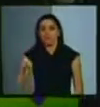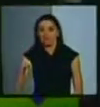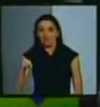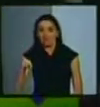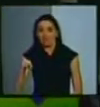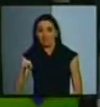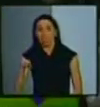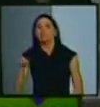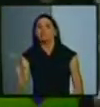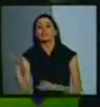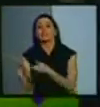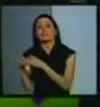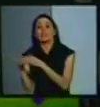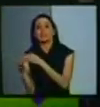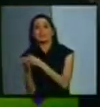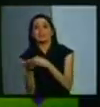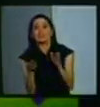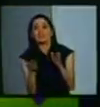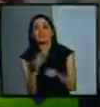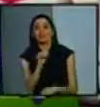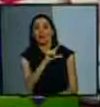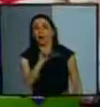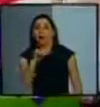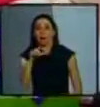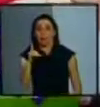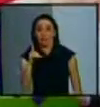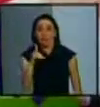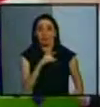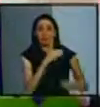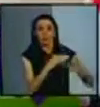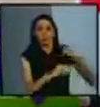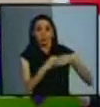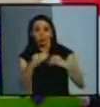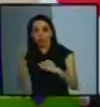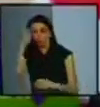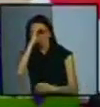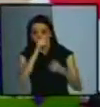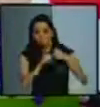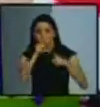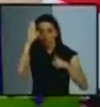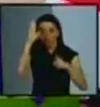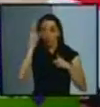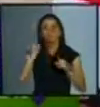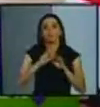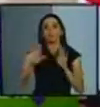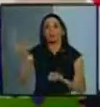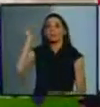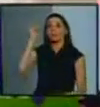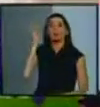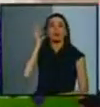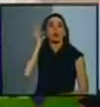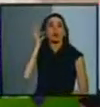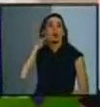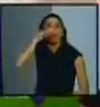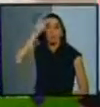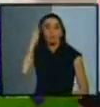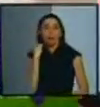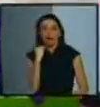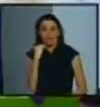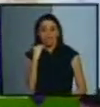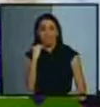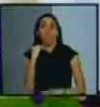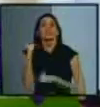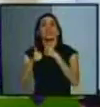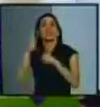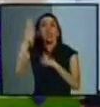olvidan el rechazo del gremialismo a Andrés Alamán. El proceso de búsqueda de candidatos y cómo terminamos con Evelyn Matthei de candidata presidencial fue un verdadero